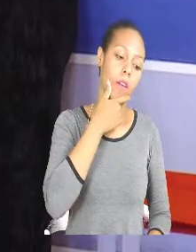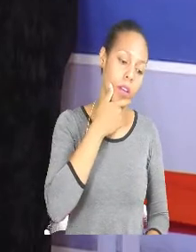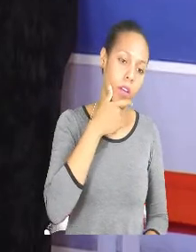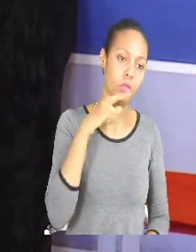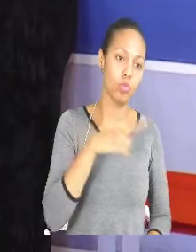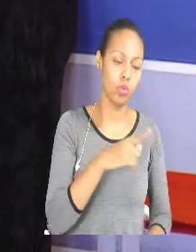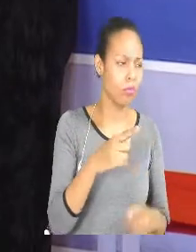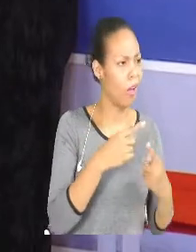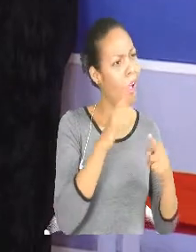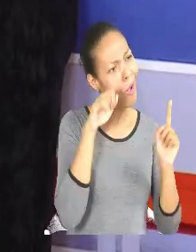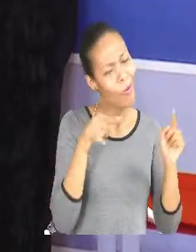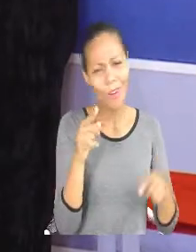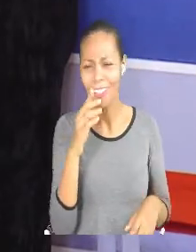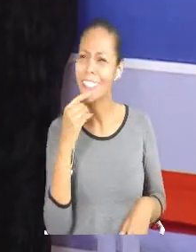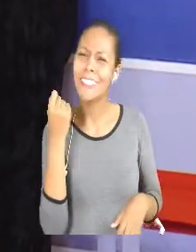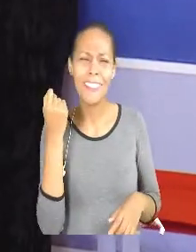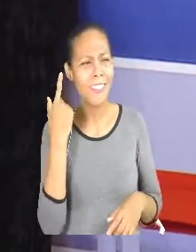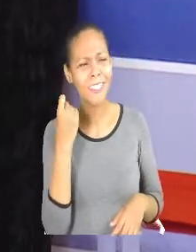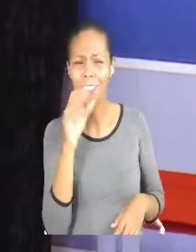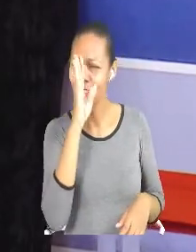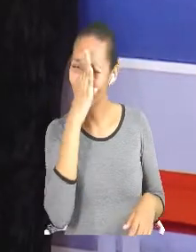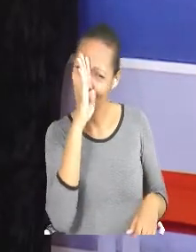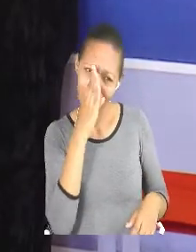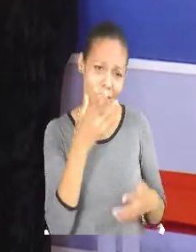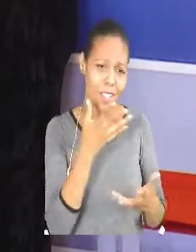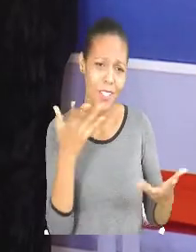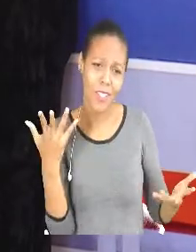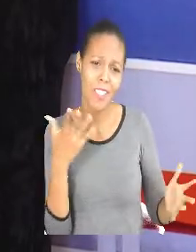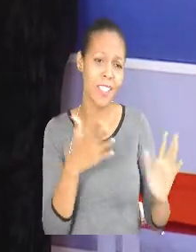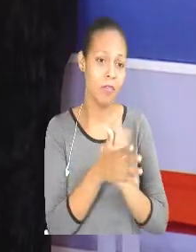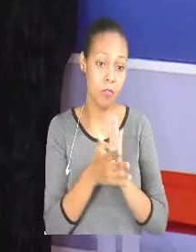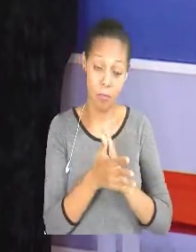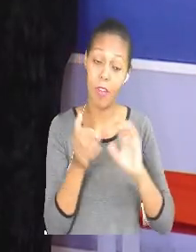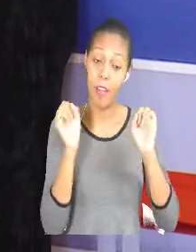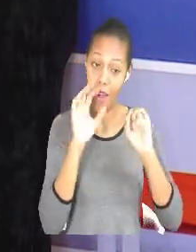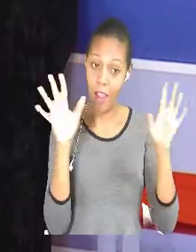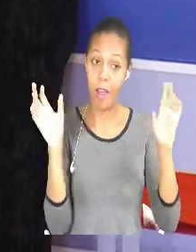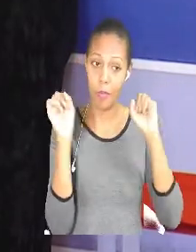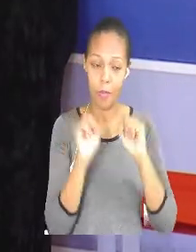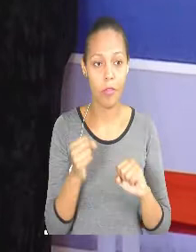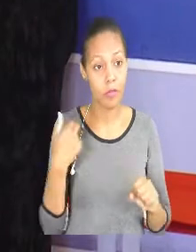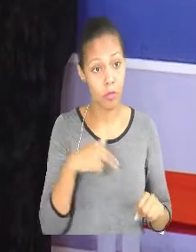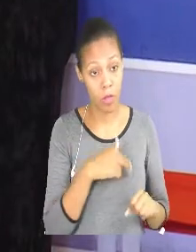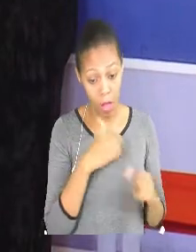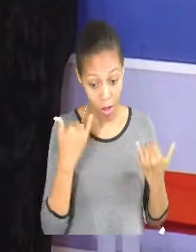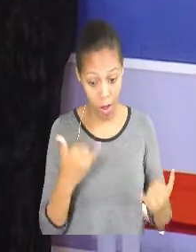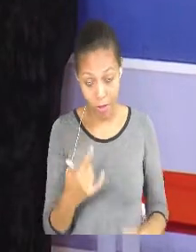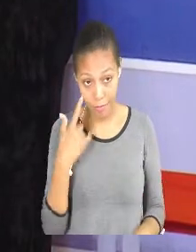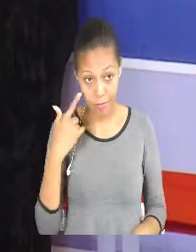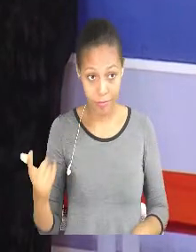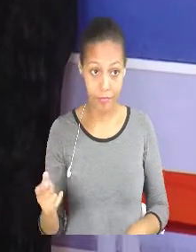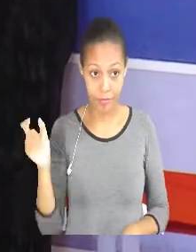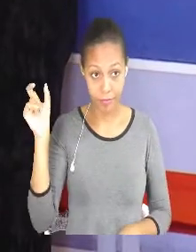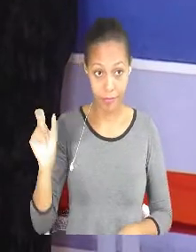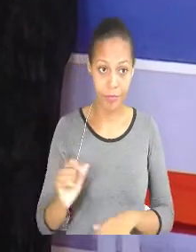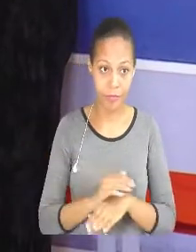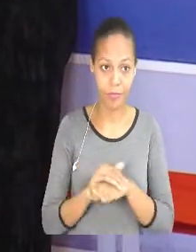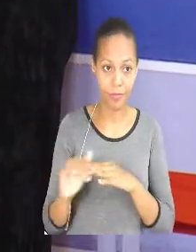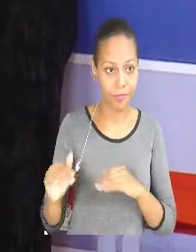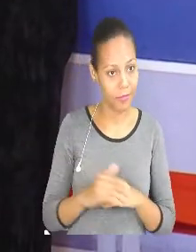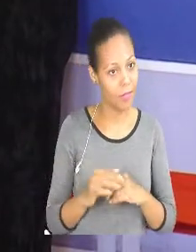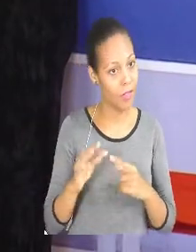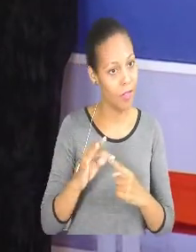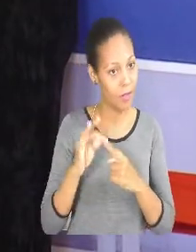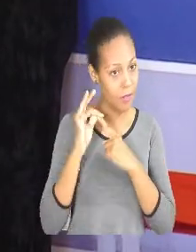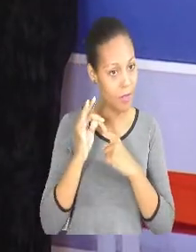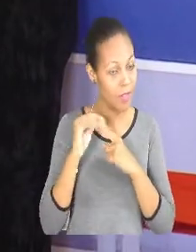las demás inquietudes que tienen nuestros televidentes. Nosotros aquí en nuestro set tenemos una invitada que nos está hablando de un sitio súper especial